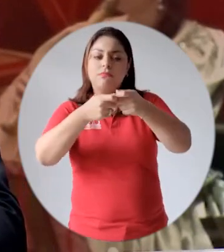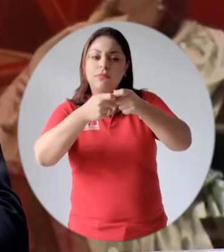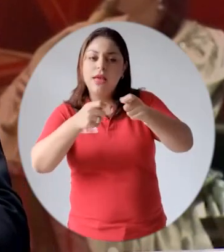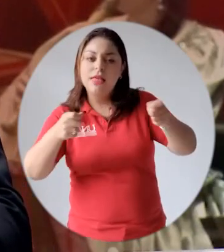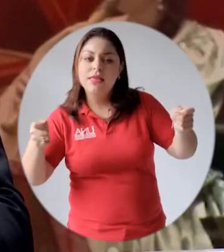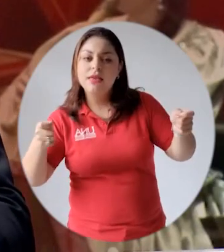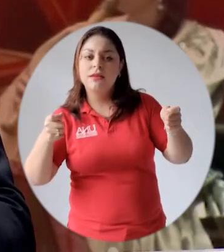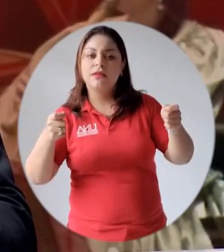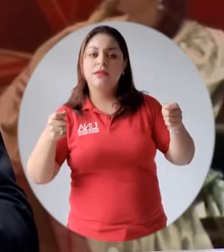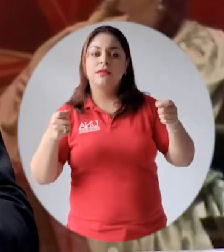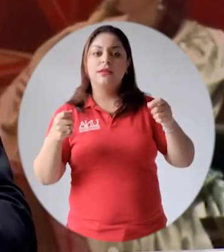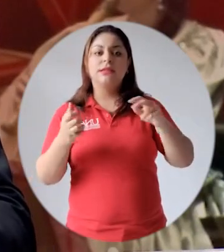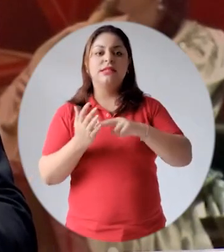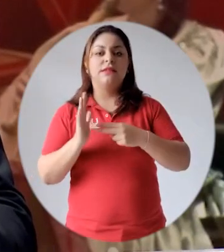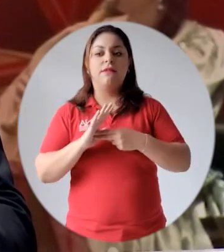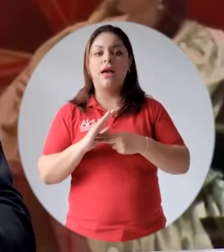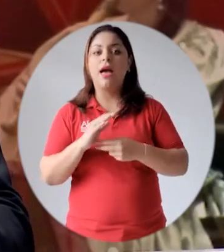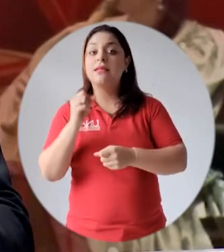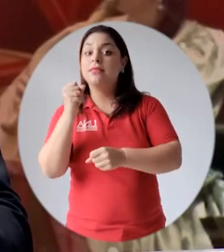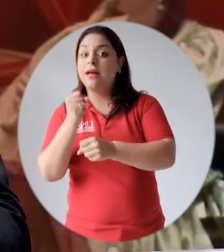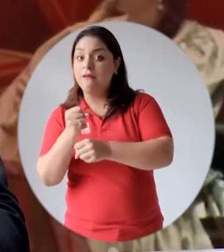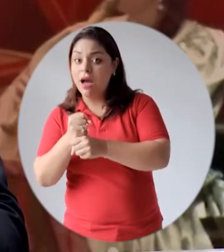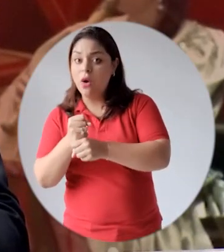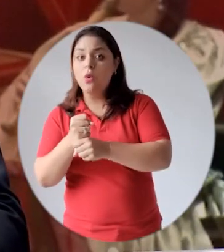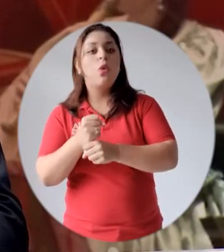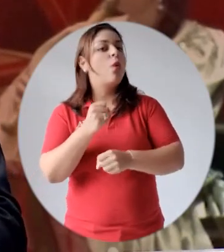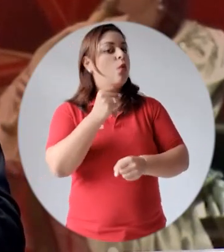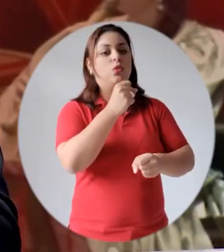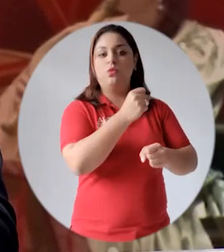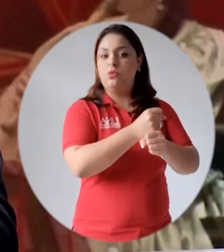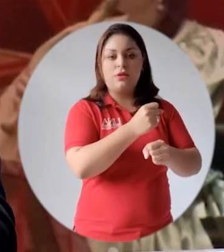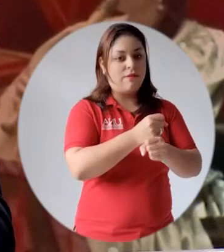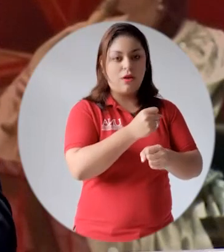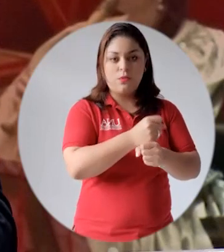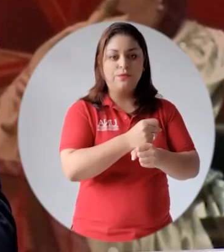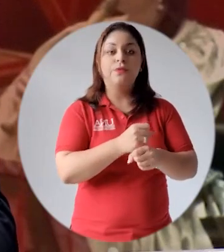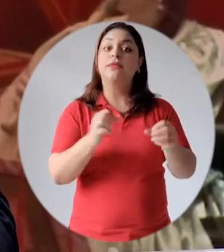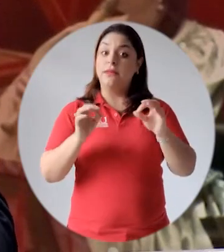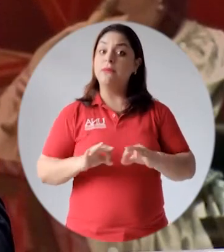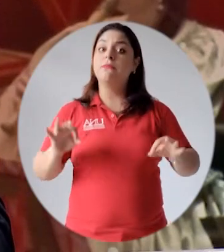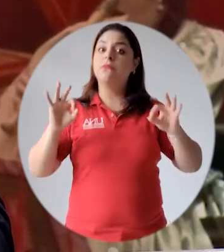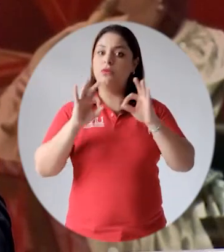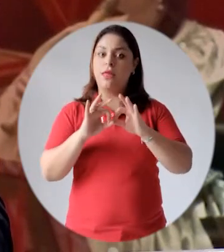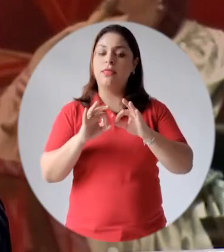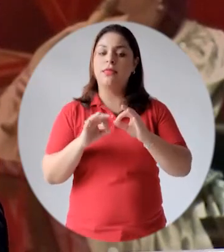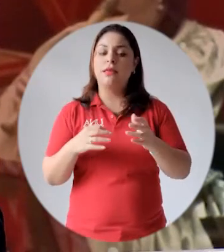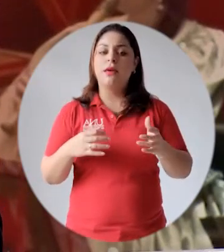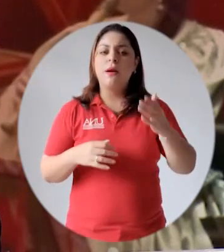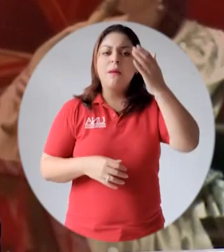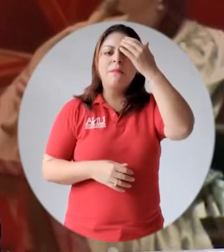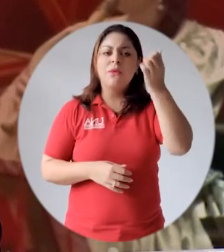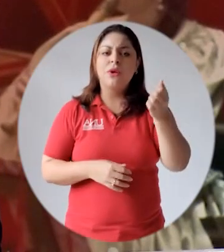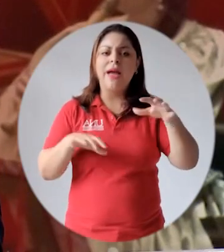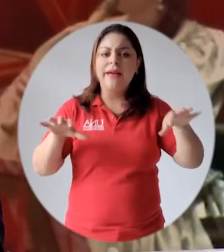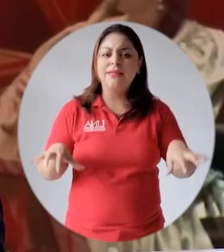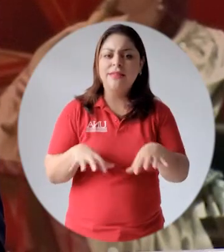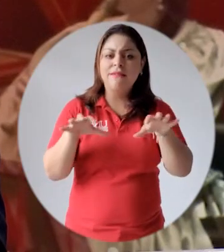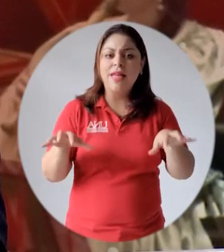la participación de juegos y lugares de entretenimiento y practicar ejercicio físico. También a todo lo que es necesidades personales y